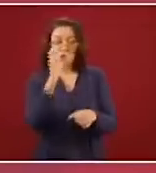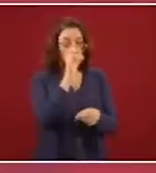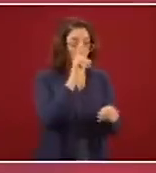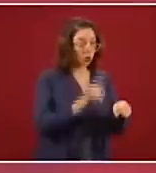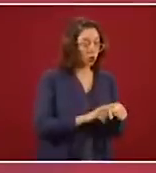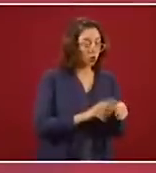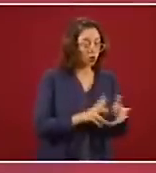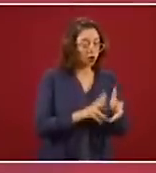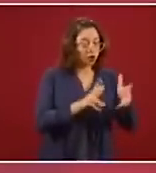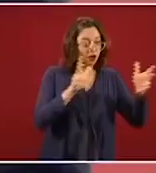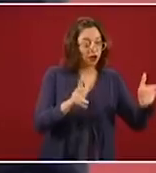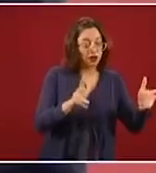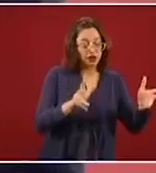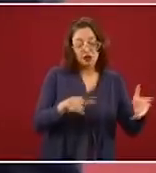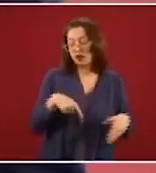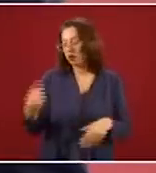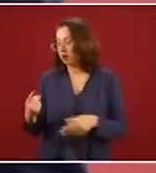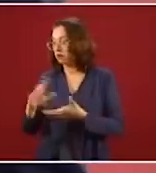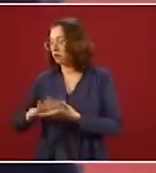Cultura, no educación.